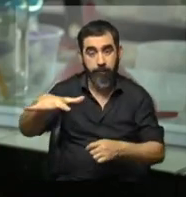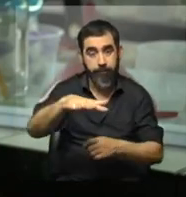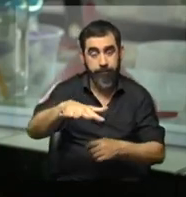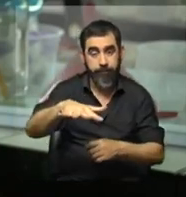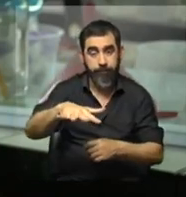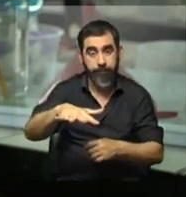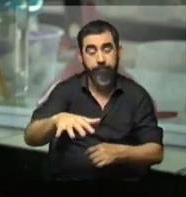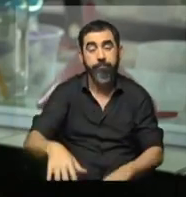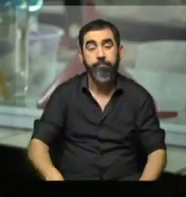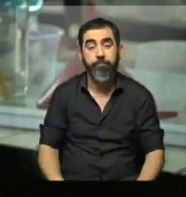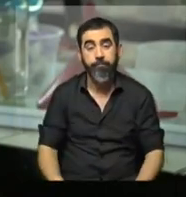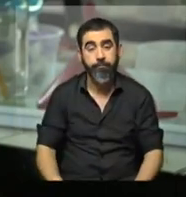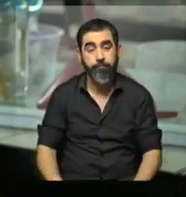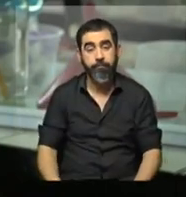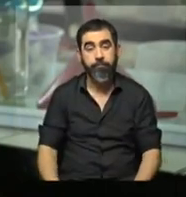caso